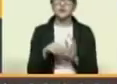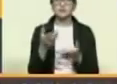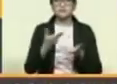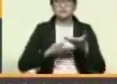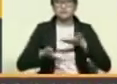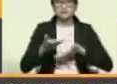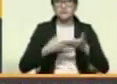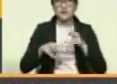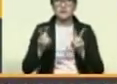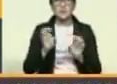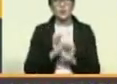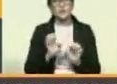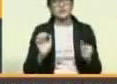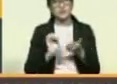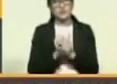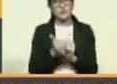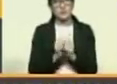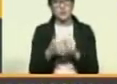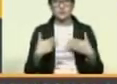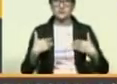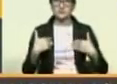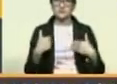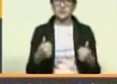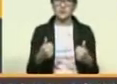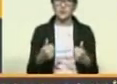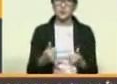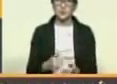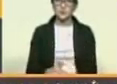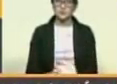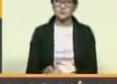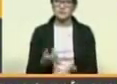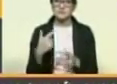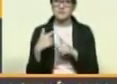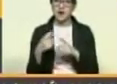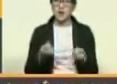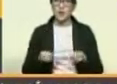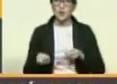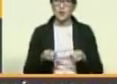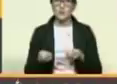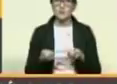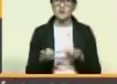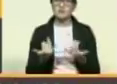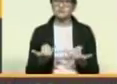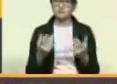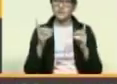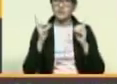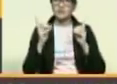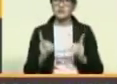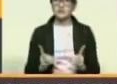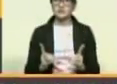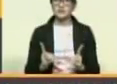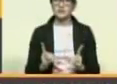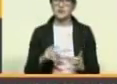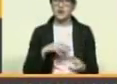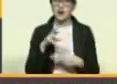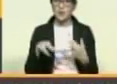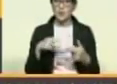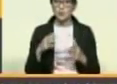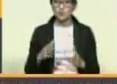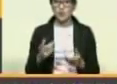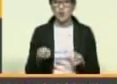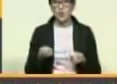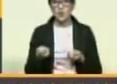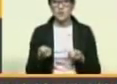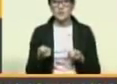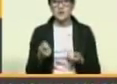en educación, deporte, salud y la economía. Y hemos decidido poner la revolución económica como